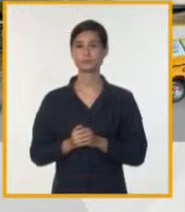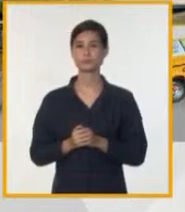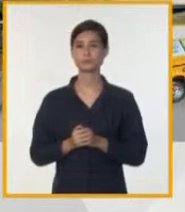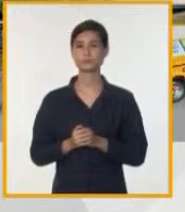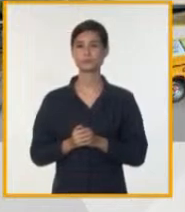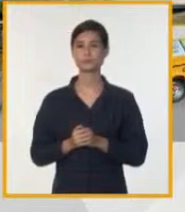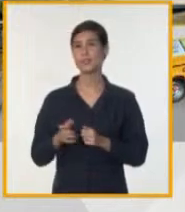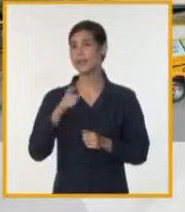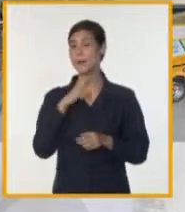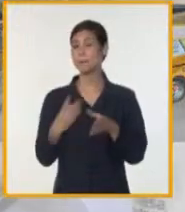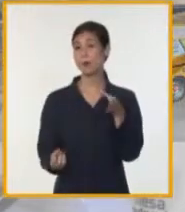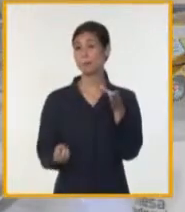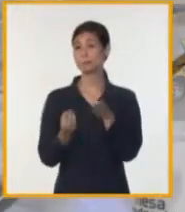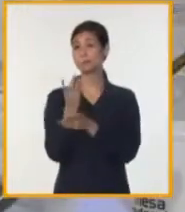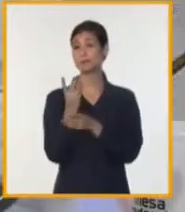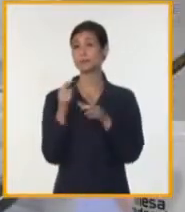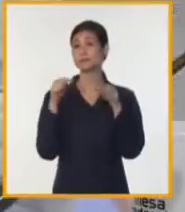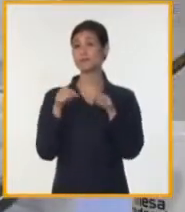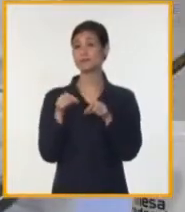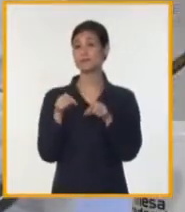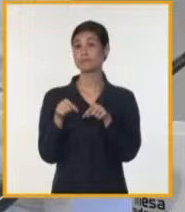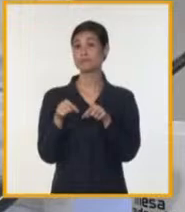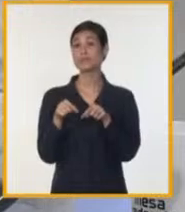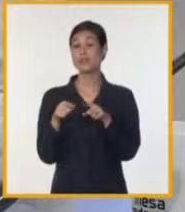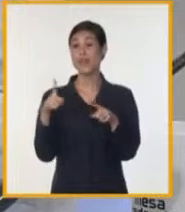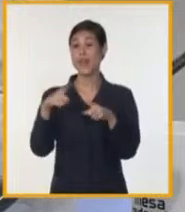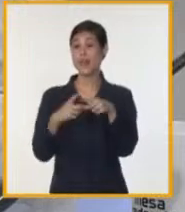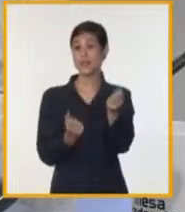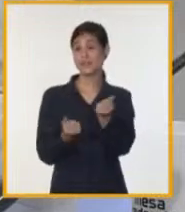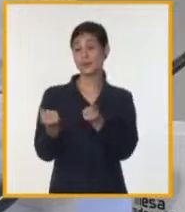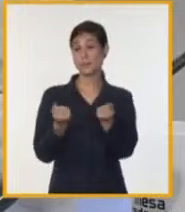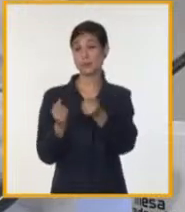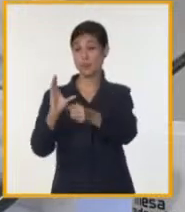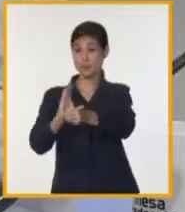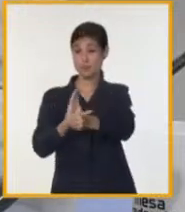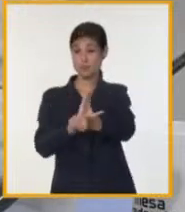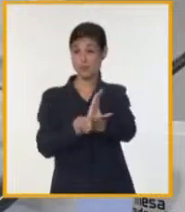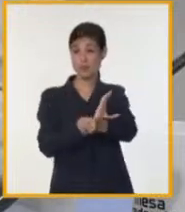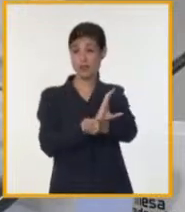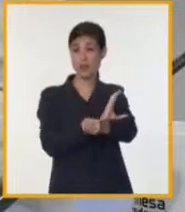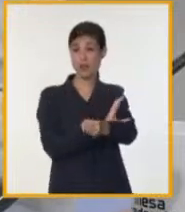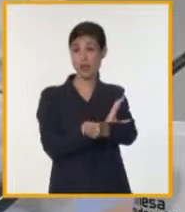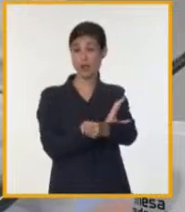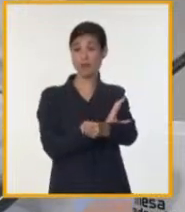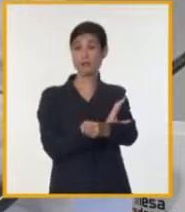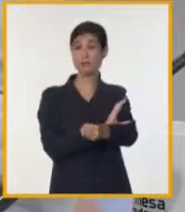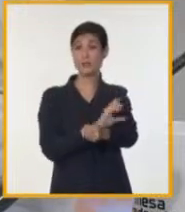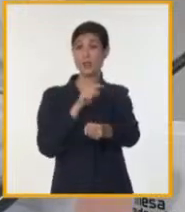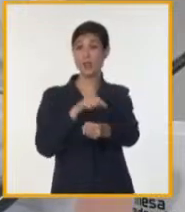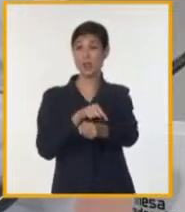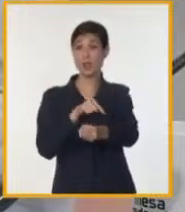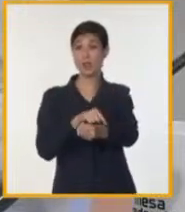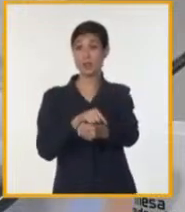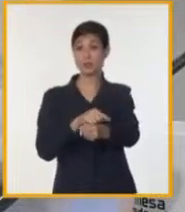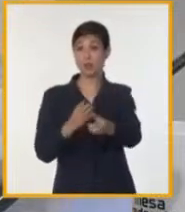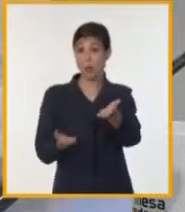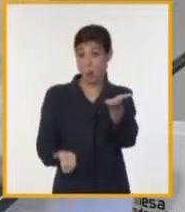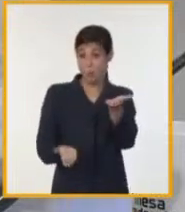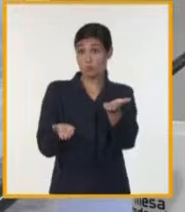OSDE en la transportación de carga ha mostró un ascenso desde el 2014 hasta